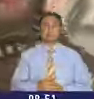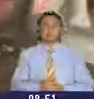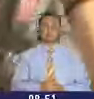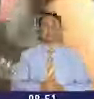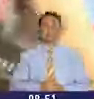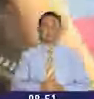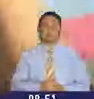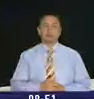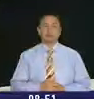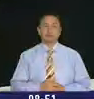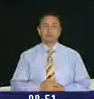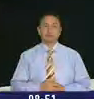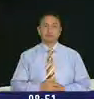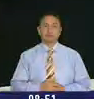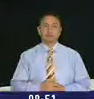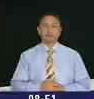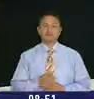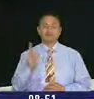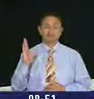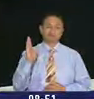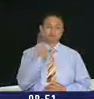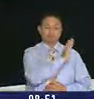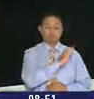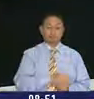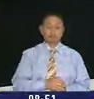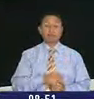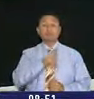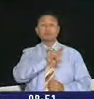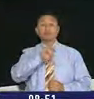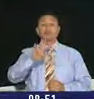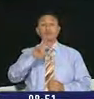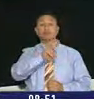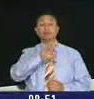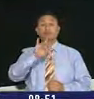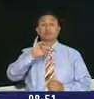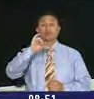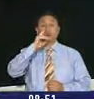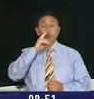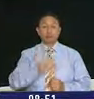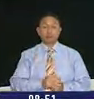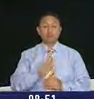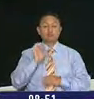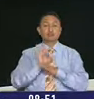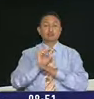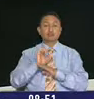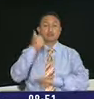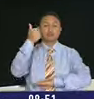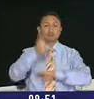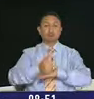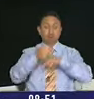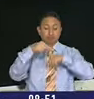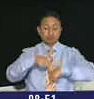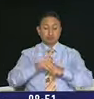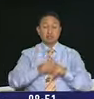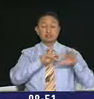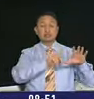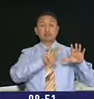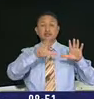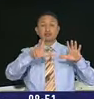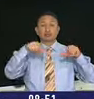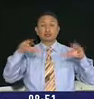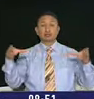Andrea Navarrete. Cambiamos de tema. Durante este 27 y 28 de junio, Ecuador es la sede de la edición 68 de